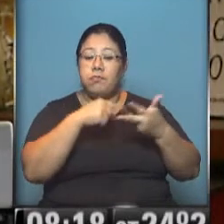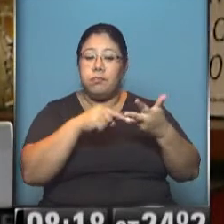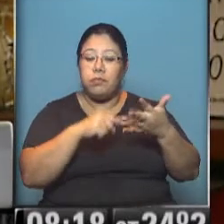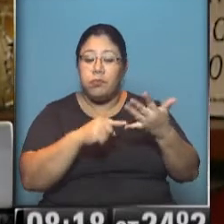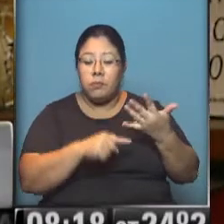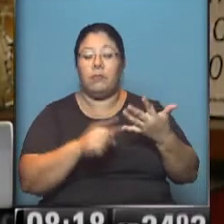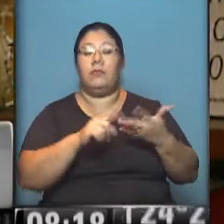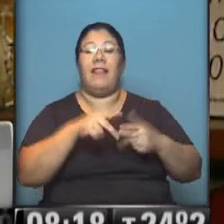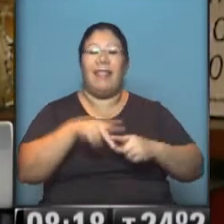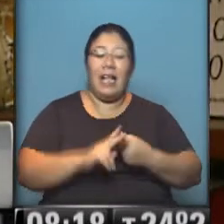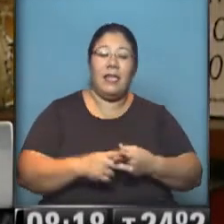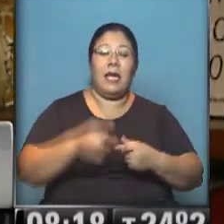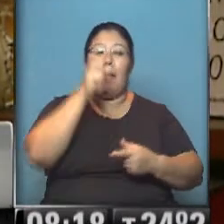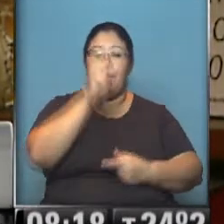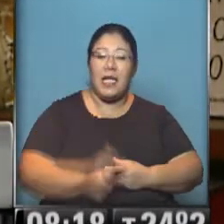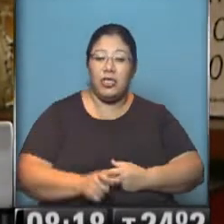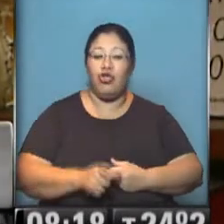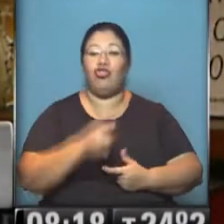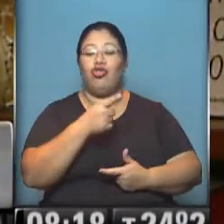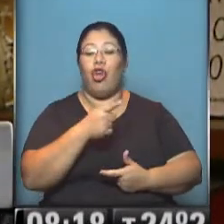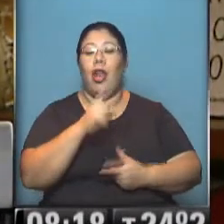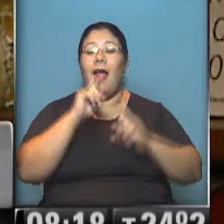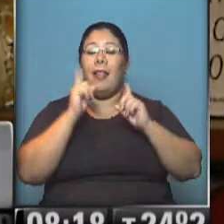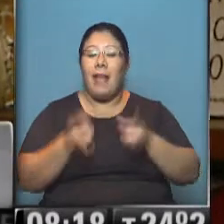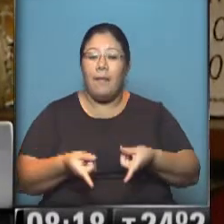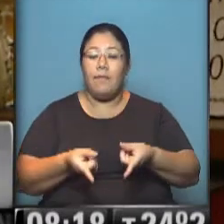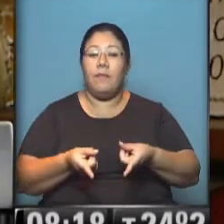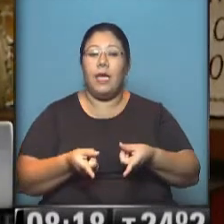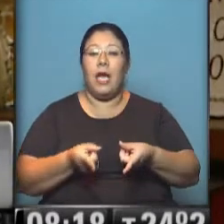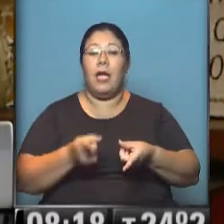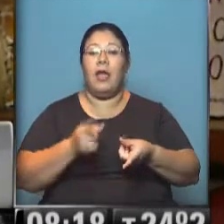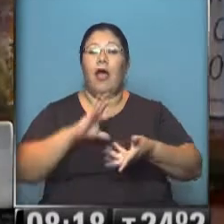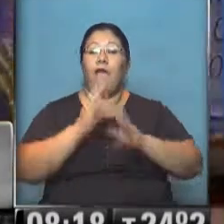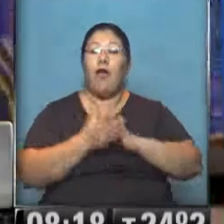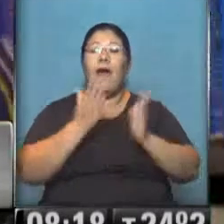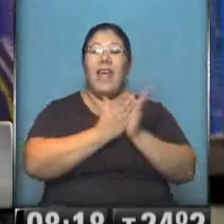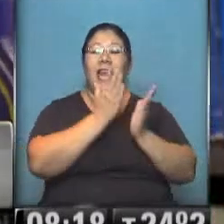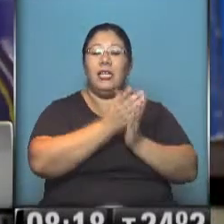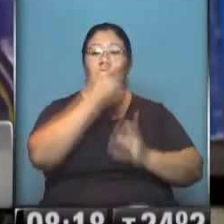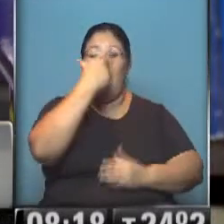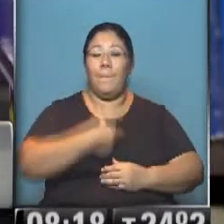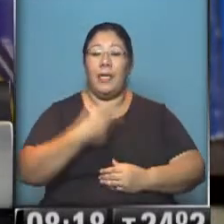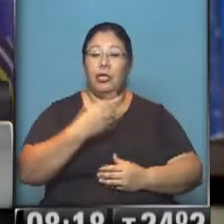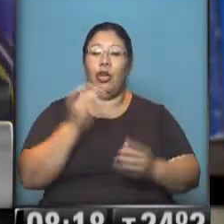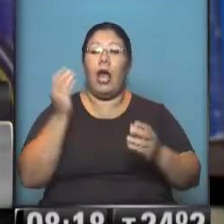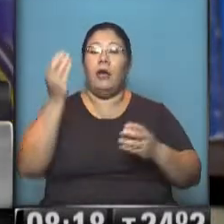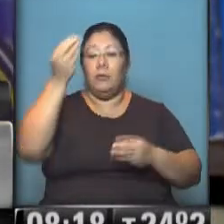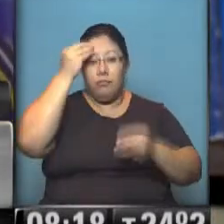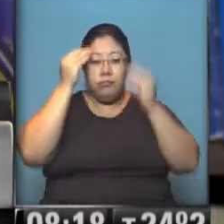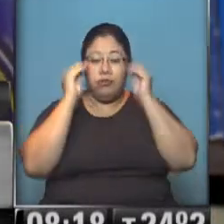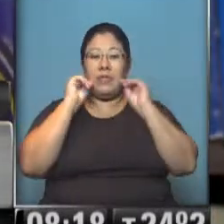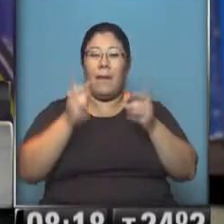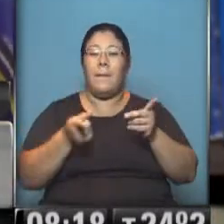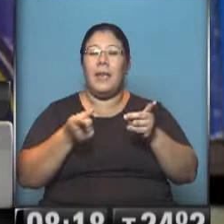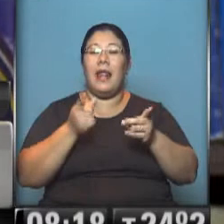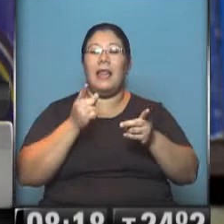y además es un jurista con una sólida formación en materia de derechos humanos y de derecho penal que esto